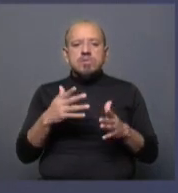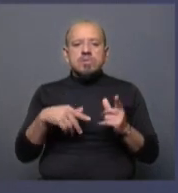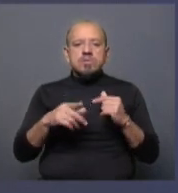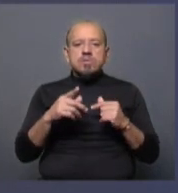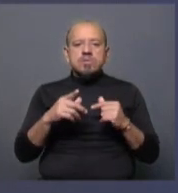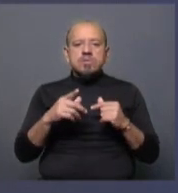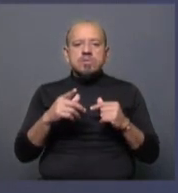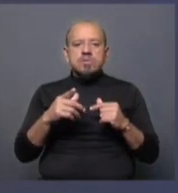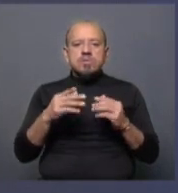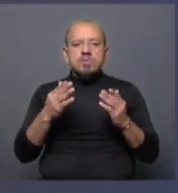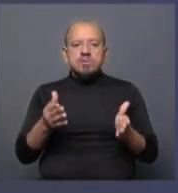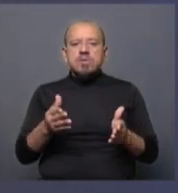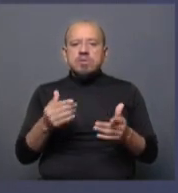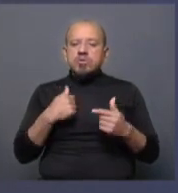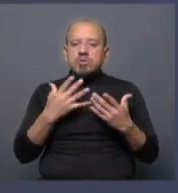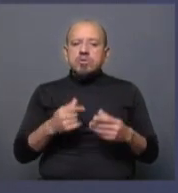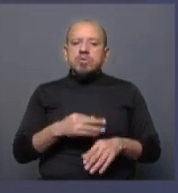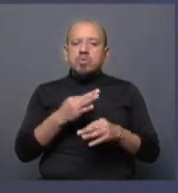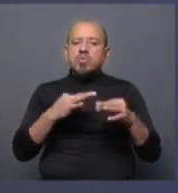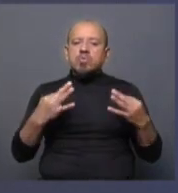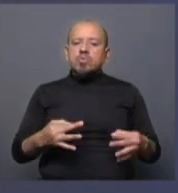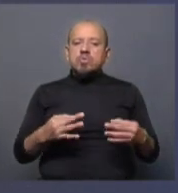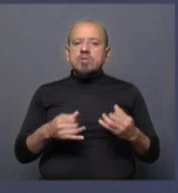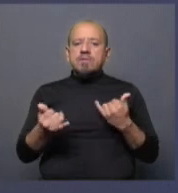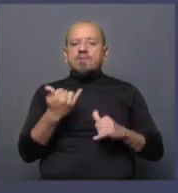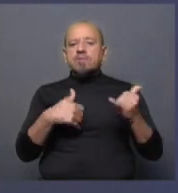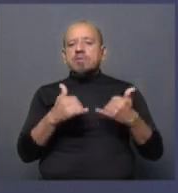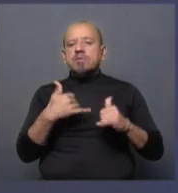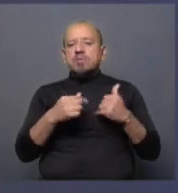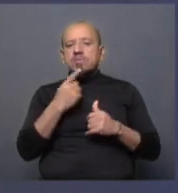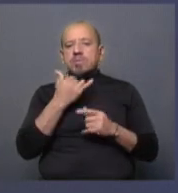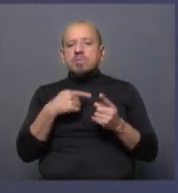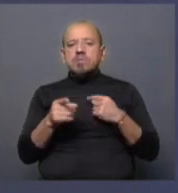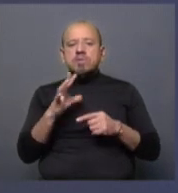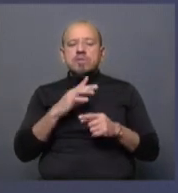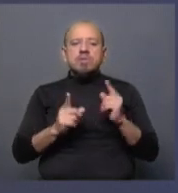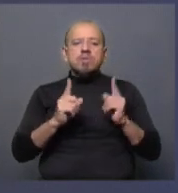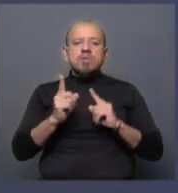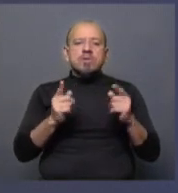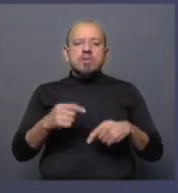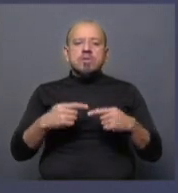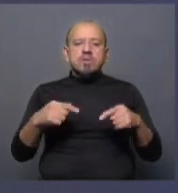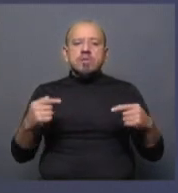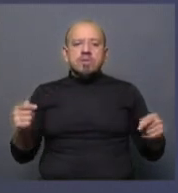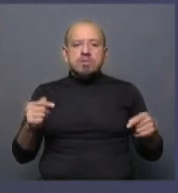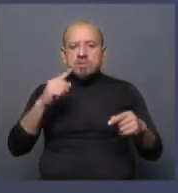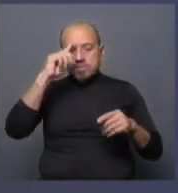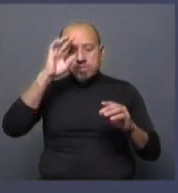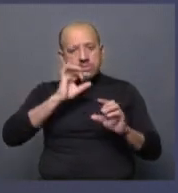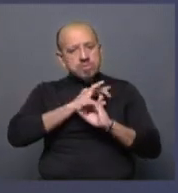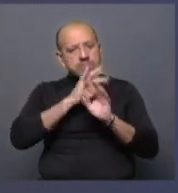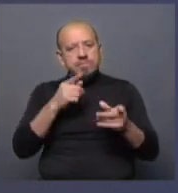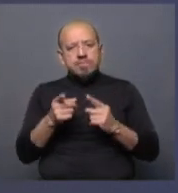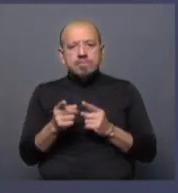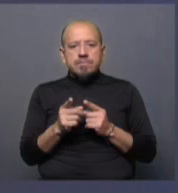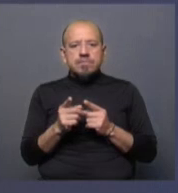más este justo posible en las cosas en la información por ejemplo que he tomado hay algunas cosas que que no están claras Y prefiero no no